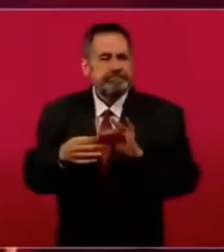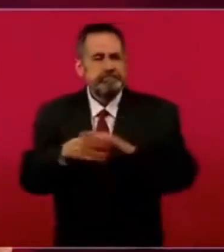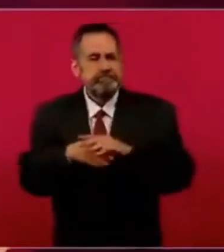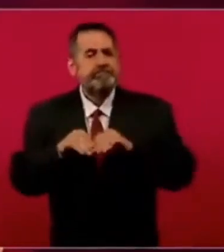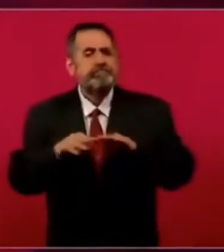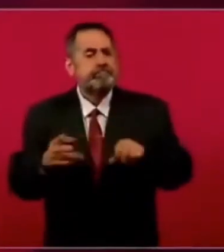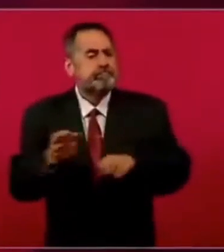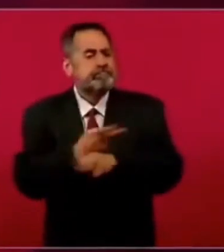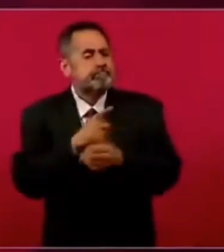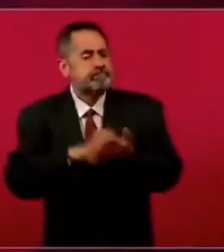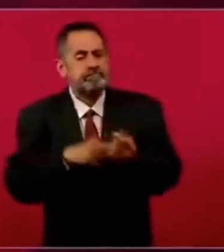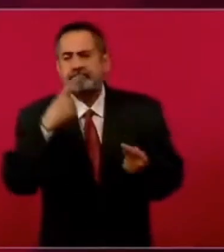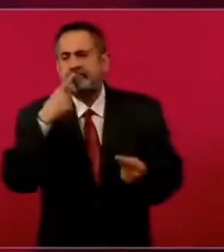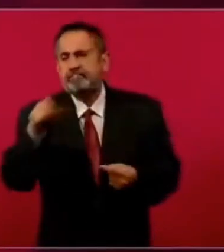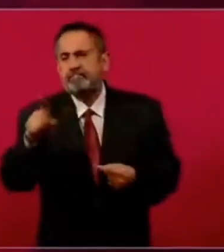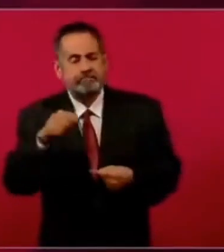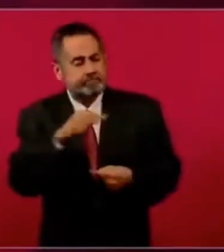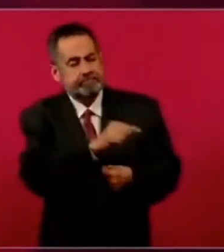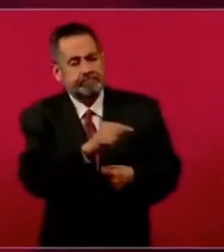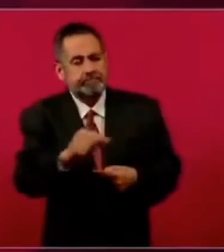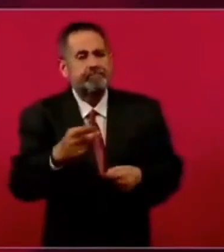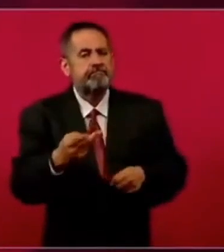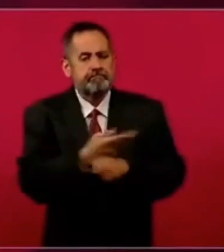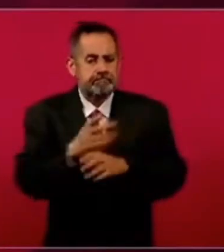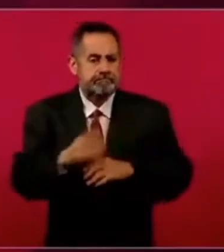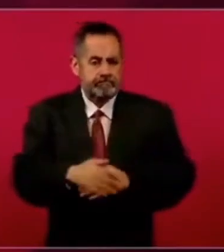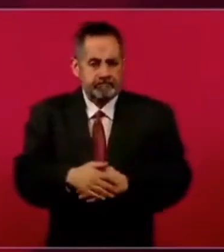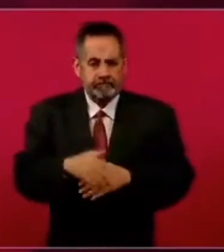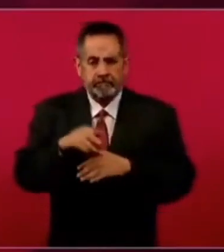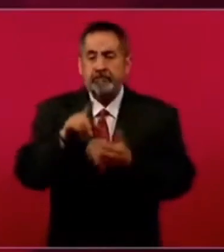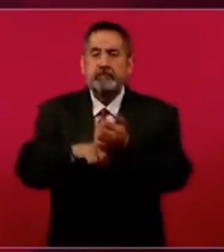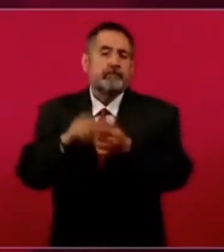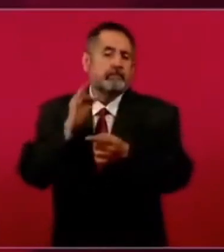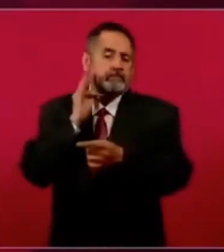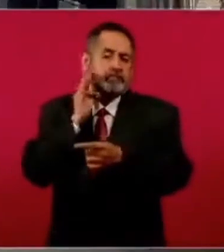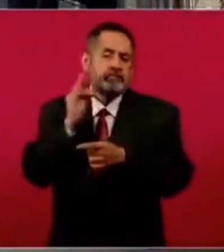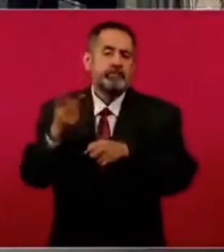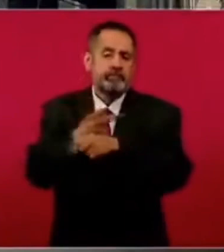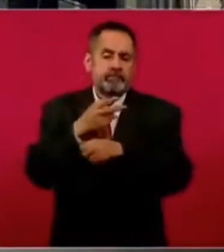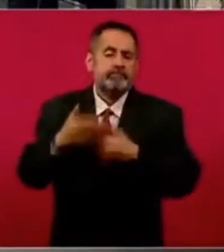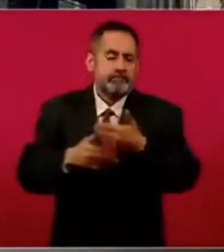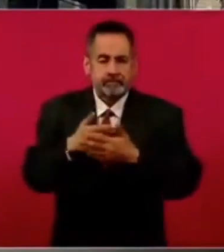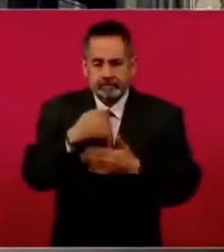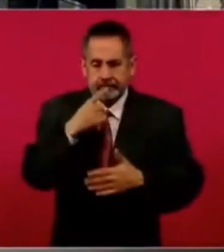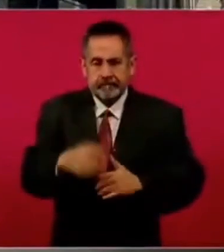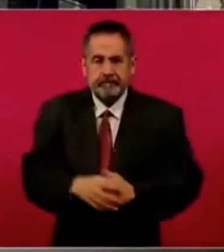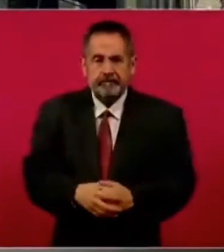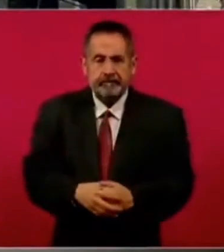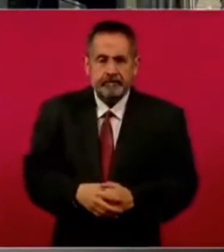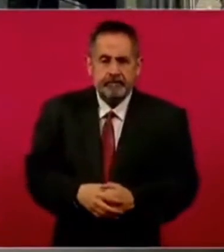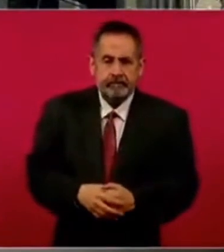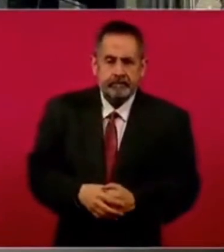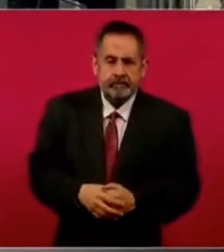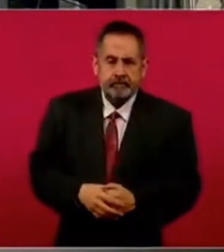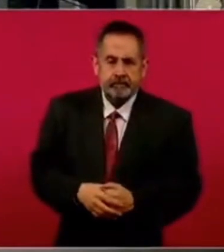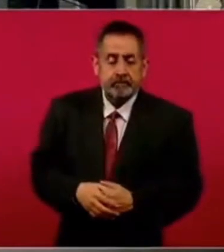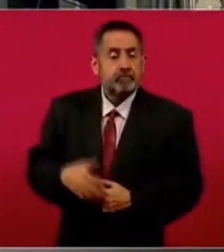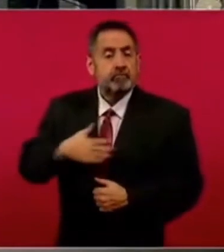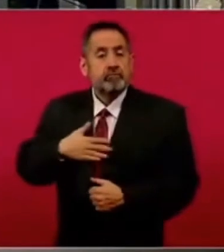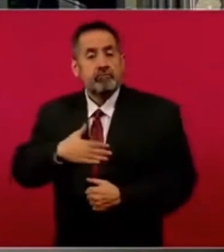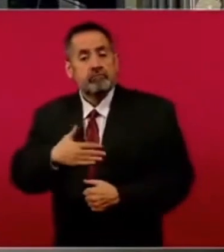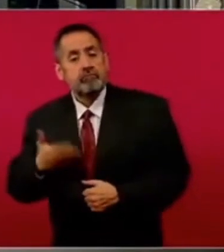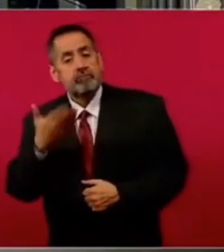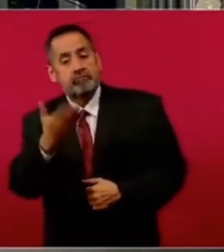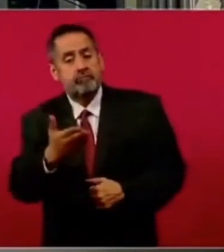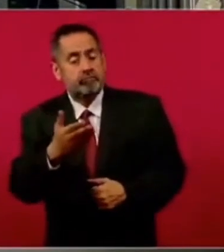de cómo van las denuncias en la fiscalía. Nosotros pedimos información a la fiscalía y nos dijeron que